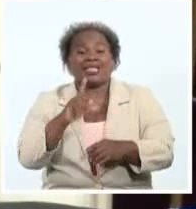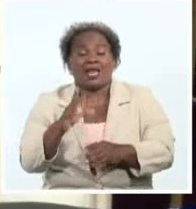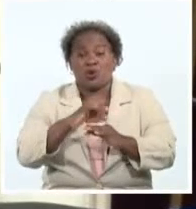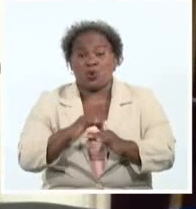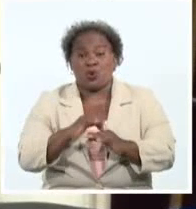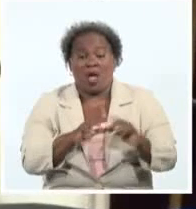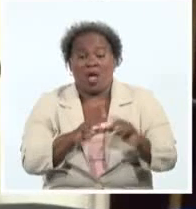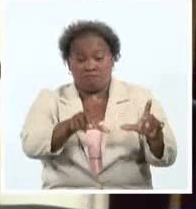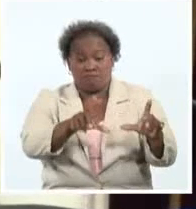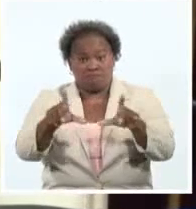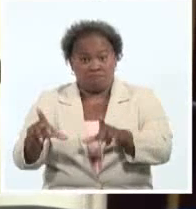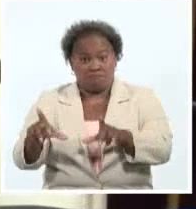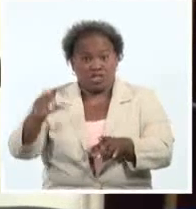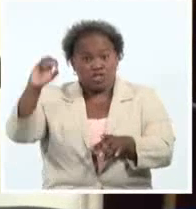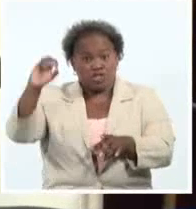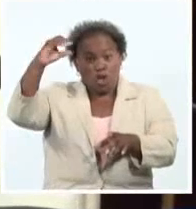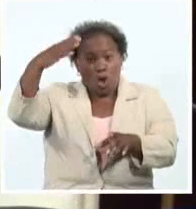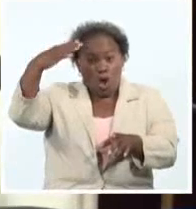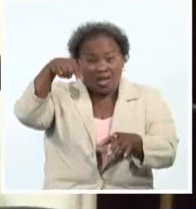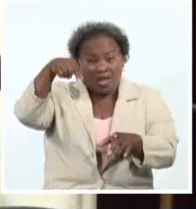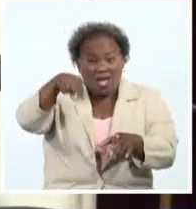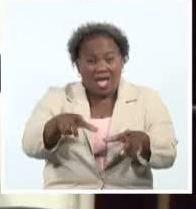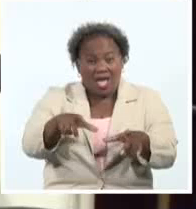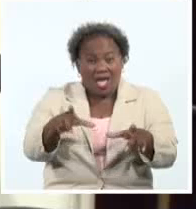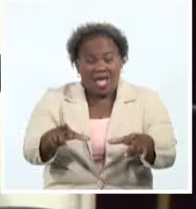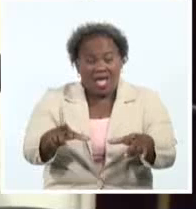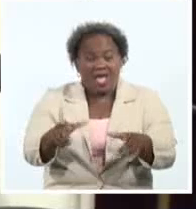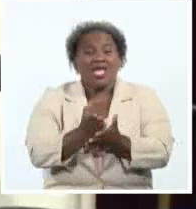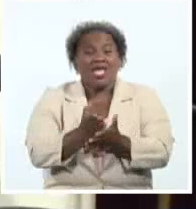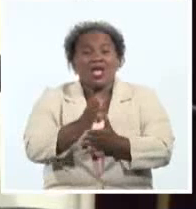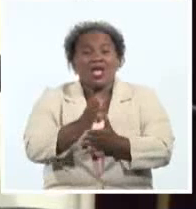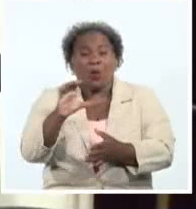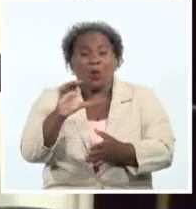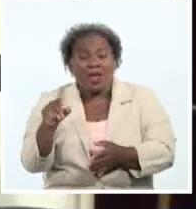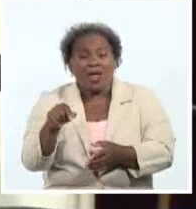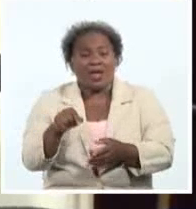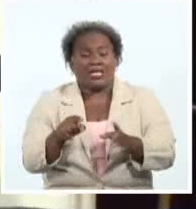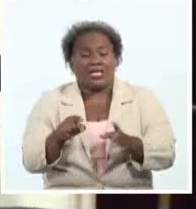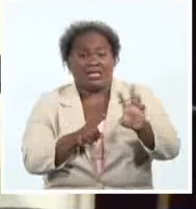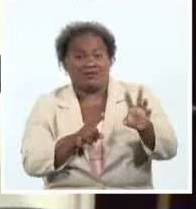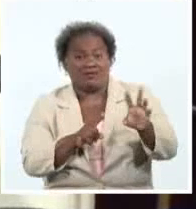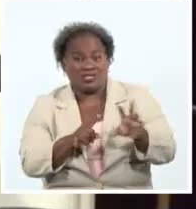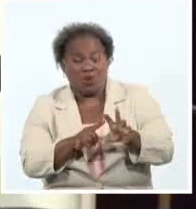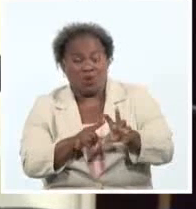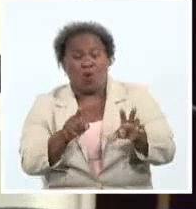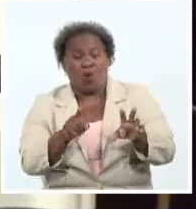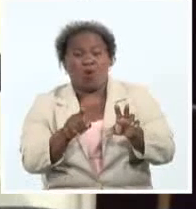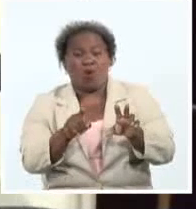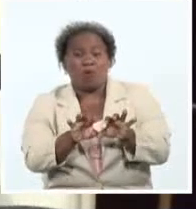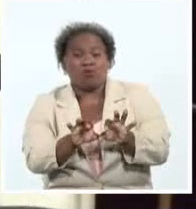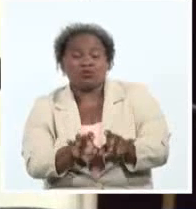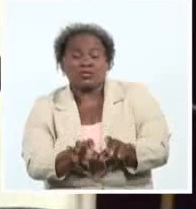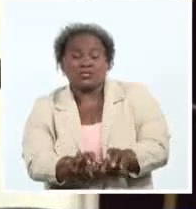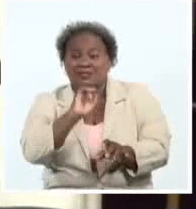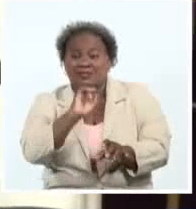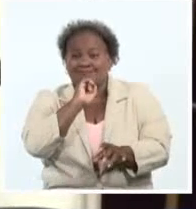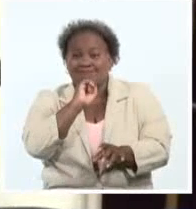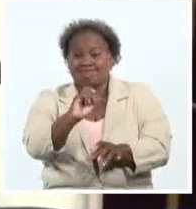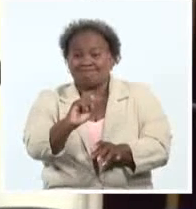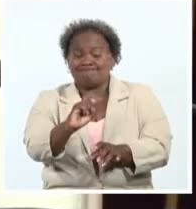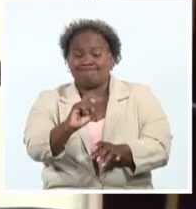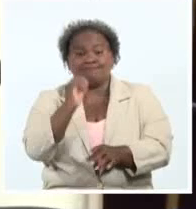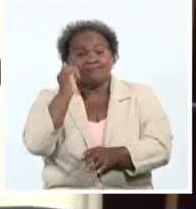esos paneles solares, realmente ahí las escuelas, ni la computación, ni la televisión, y son análisis que hemos hecho, en determinados